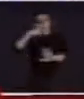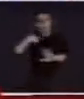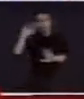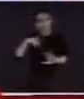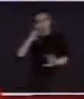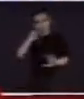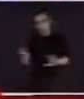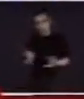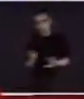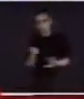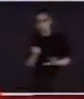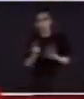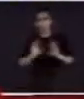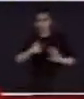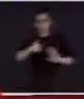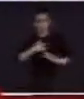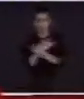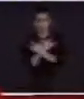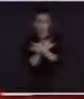sigo virgen, mi amiga.